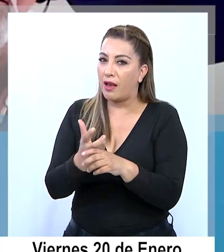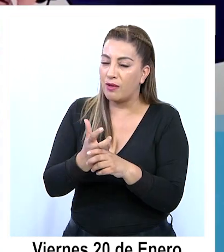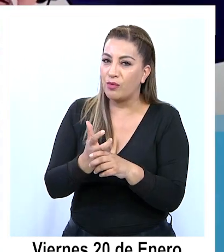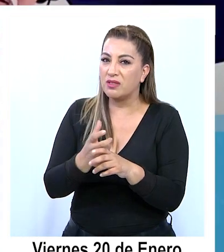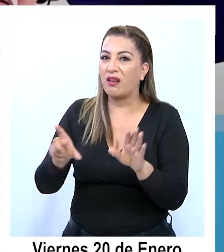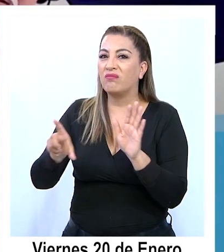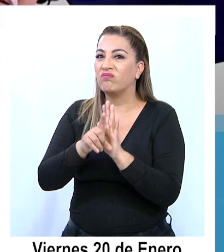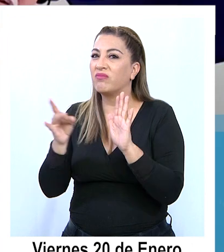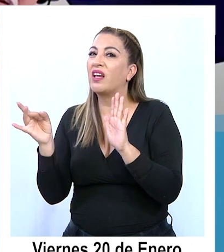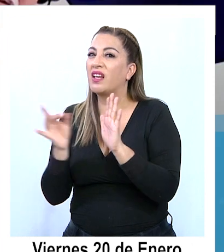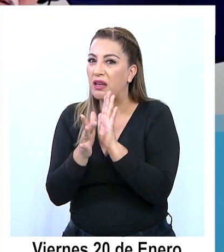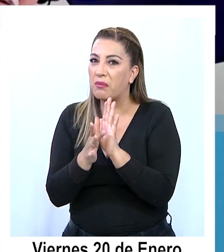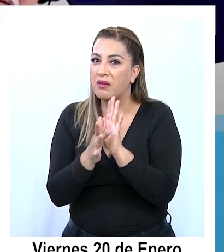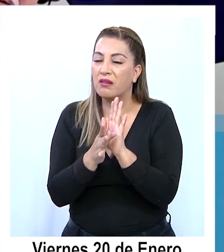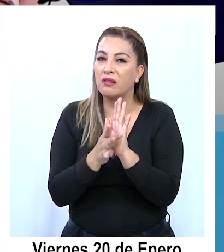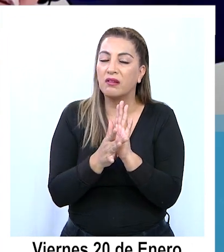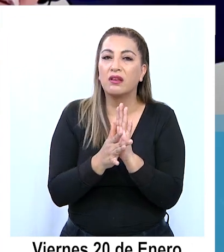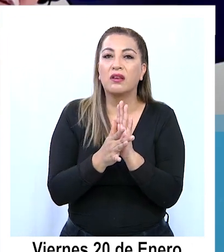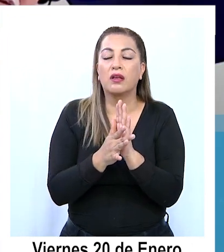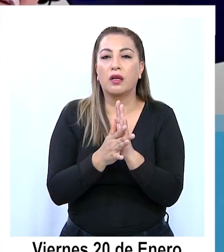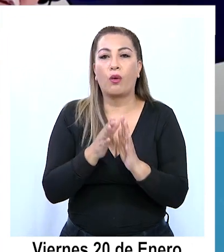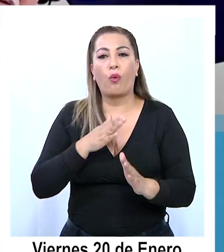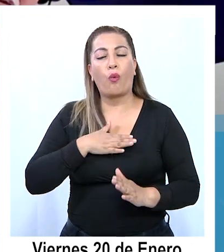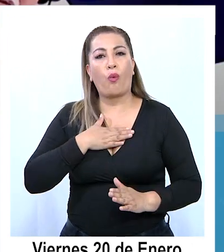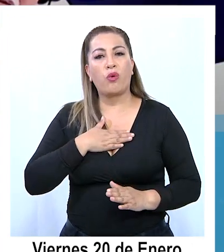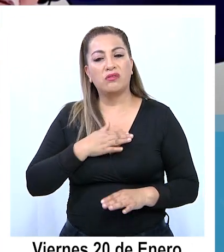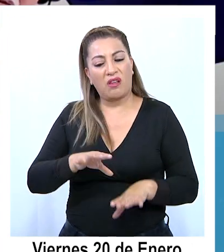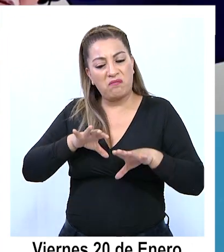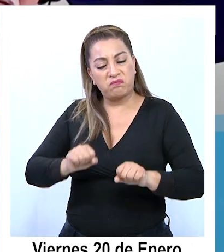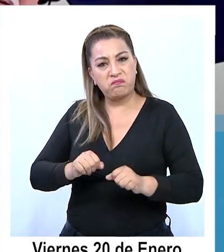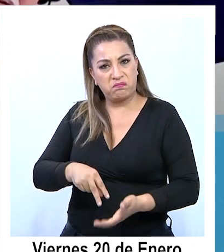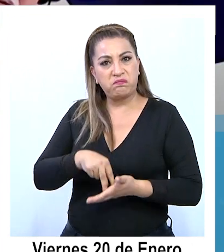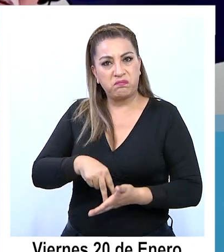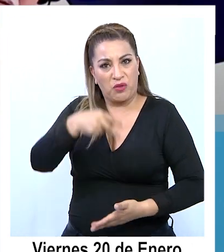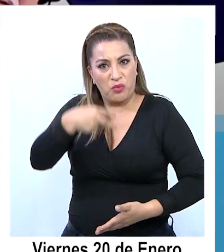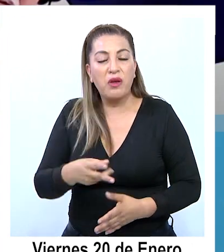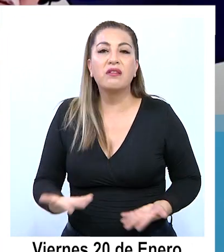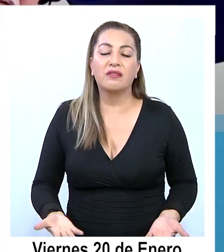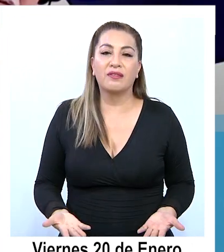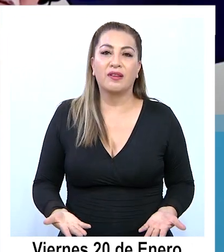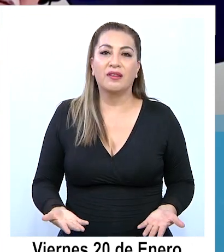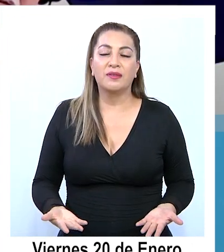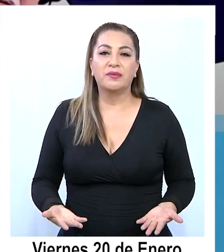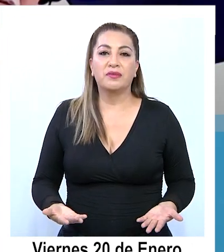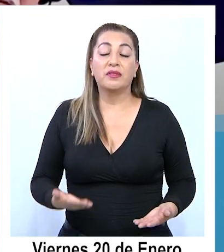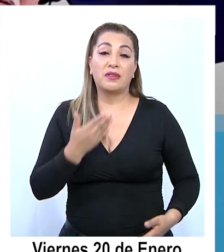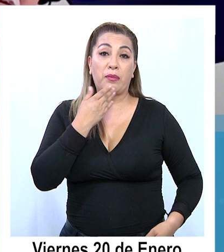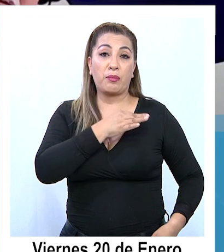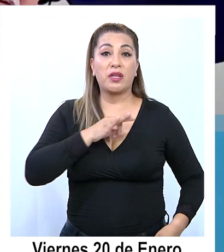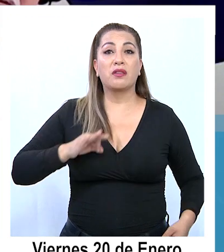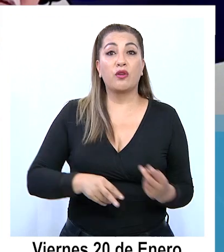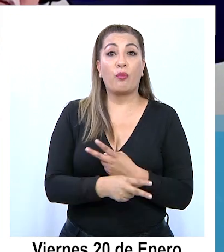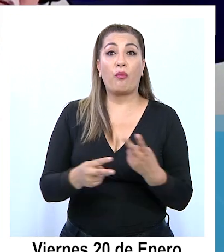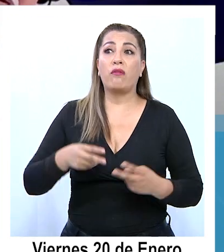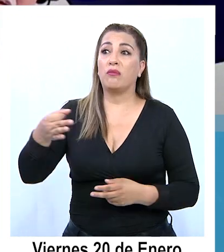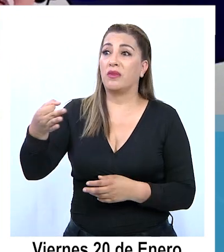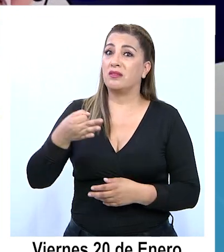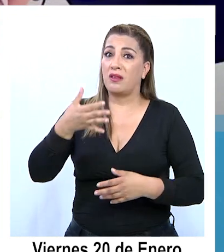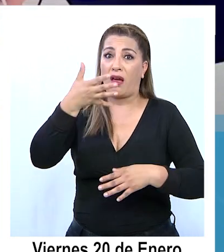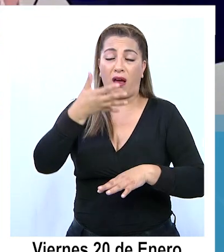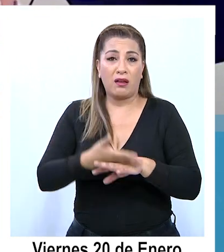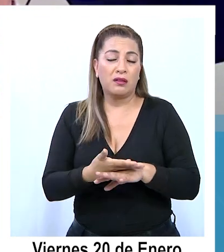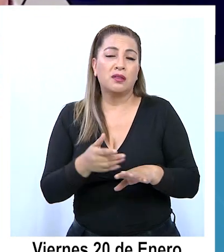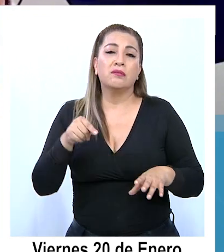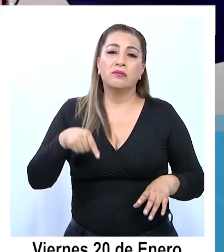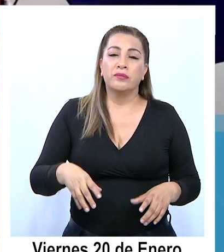crimen organizado, que además son territoriales, y hoy día también la propia autoridad del propio Ministerio Público te dice que ya tenemos